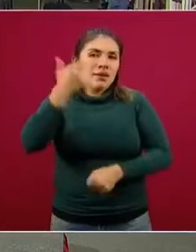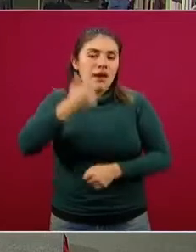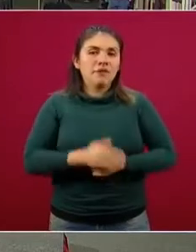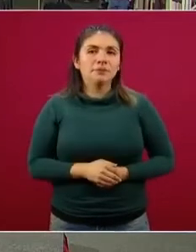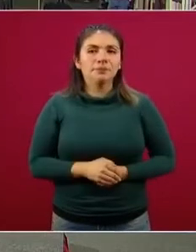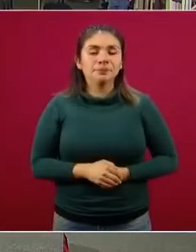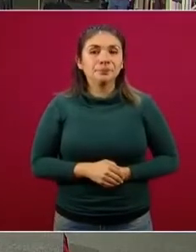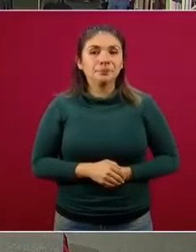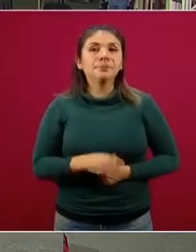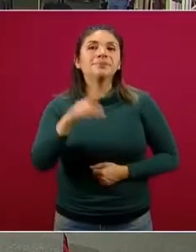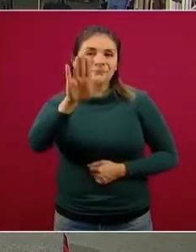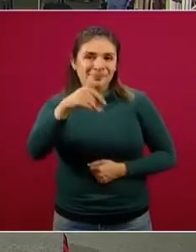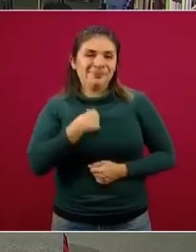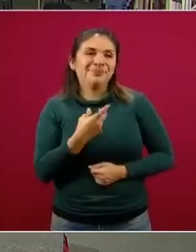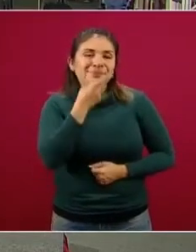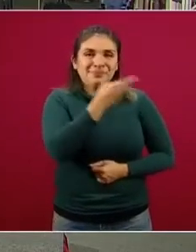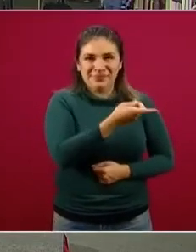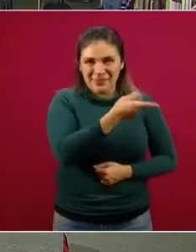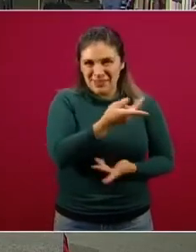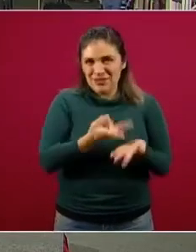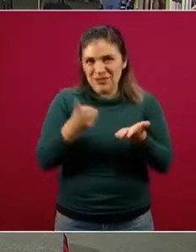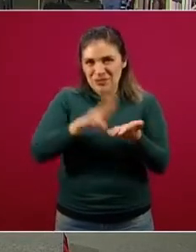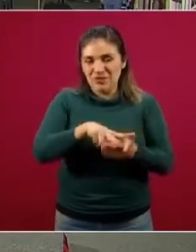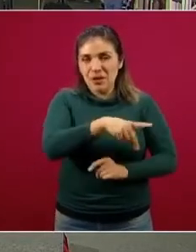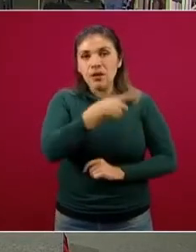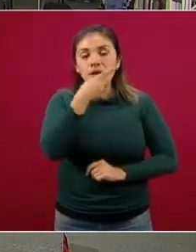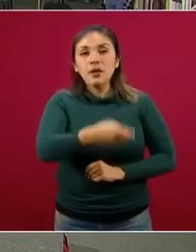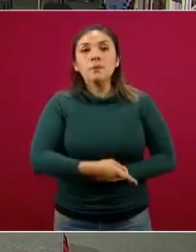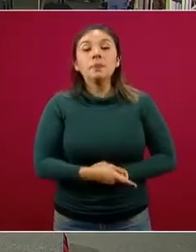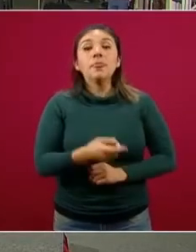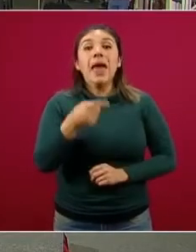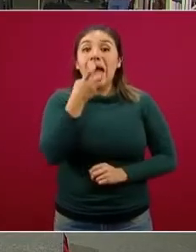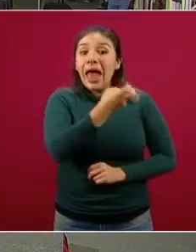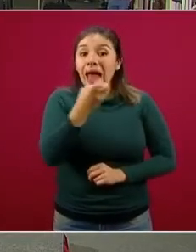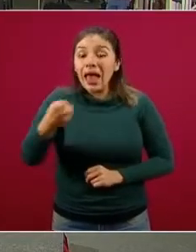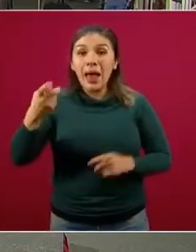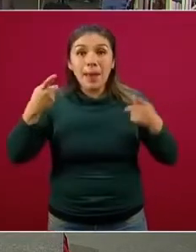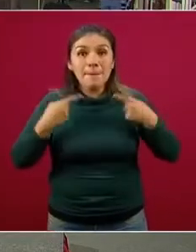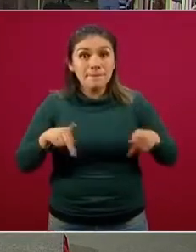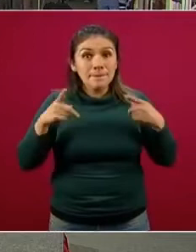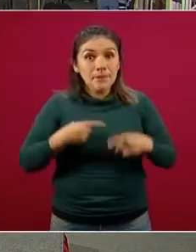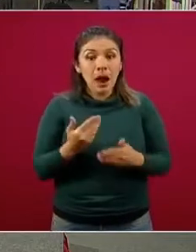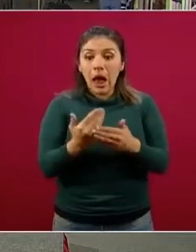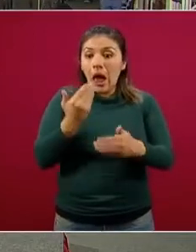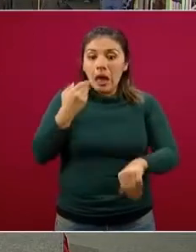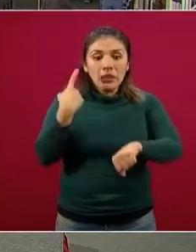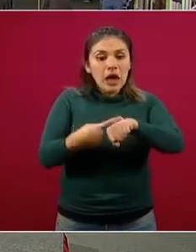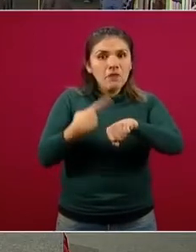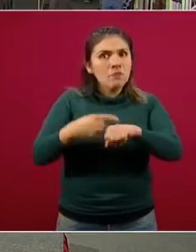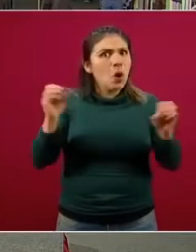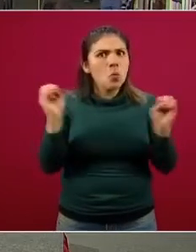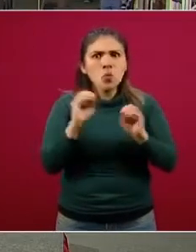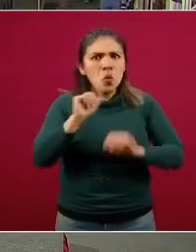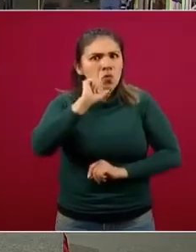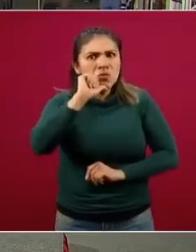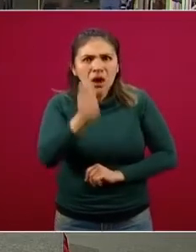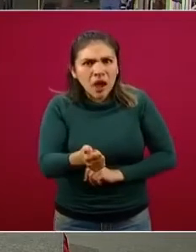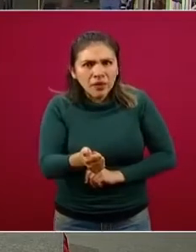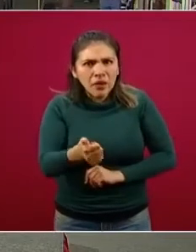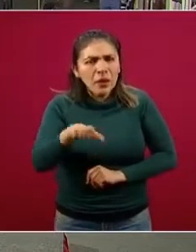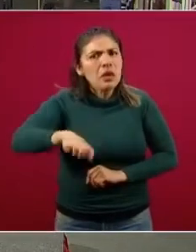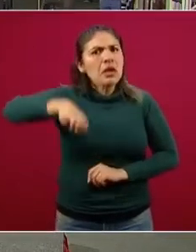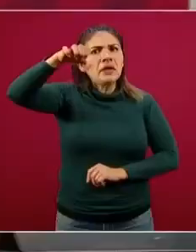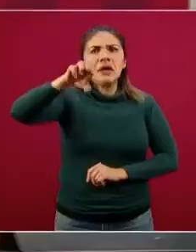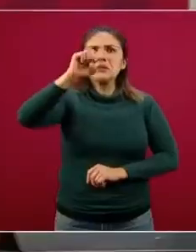lo que dice el doctor Alomía. Este segmento de la población que no tiene comorbilidades, que tampoco es mayor